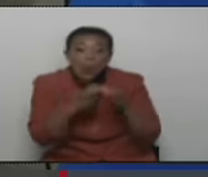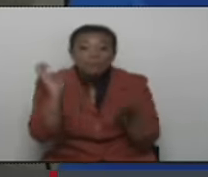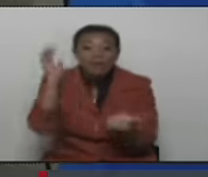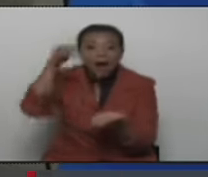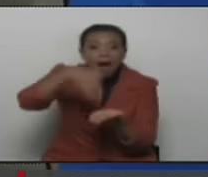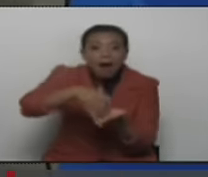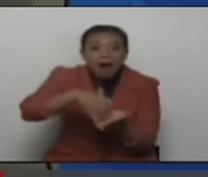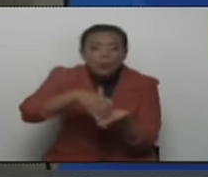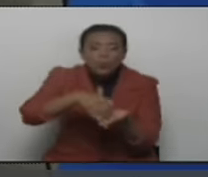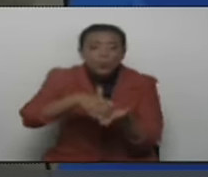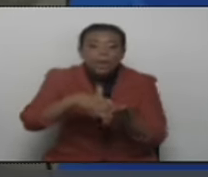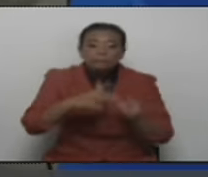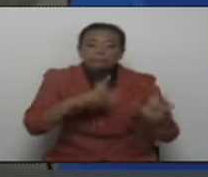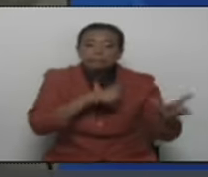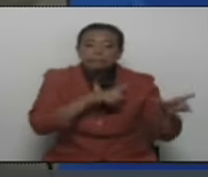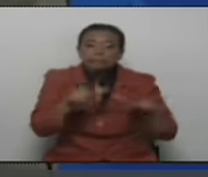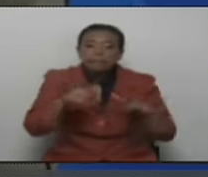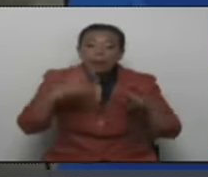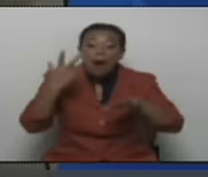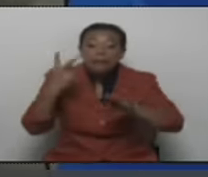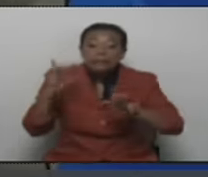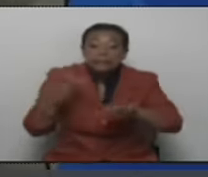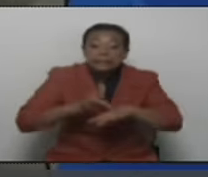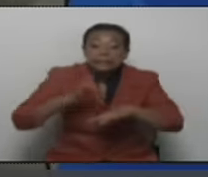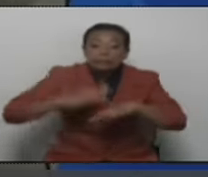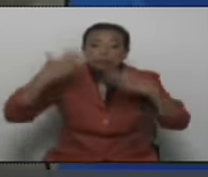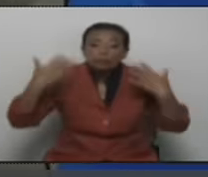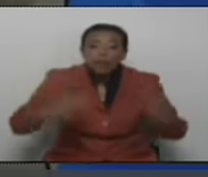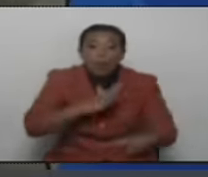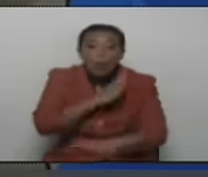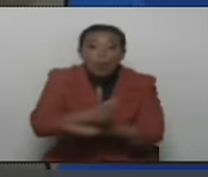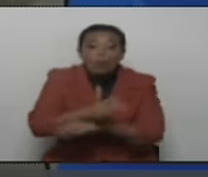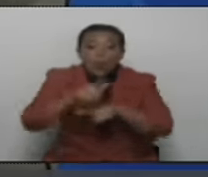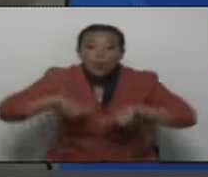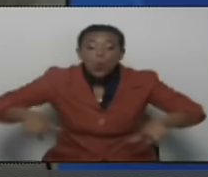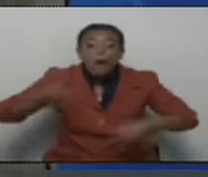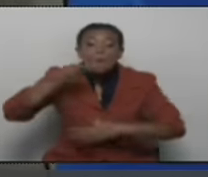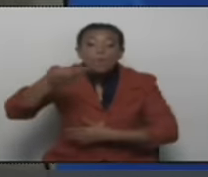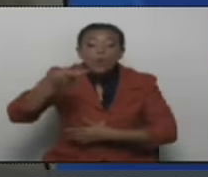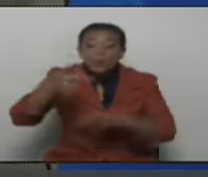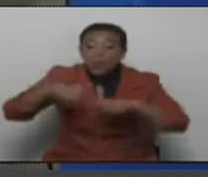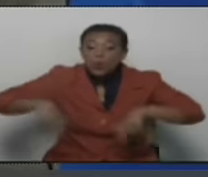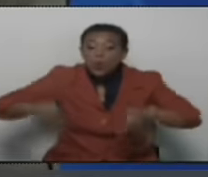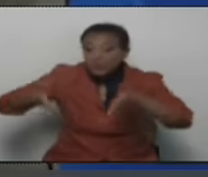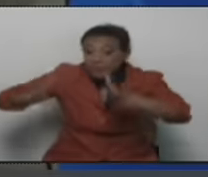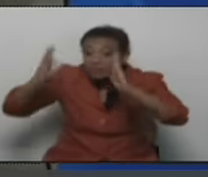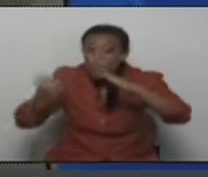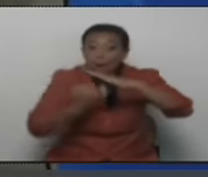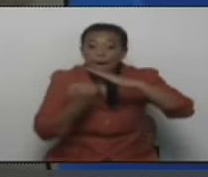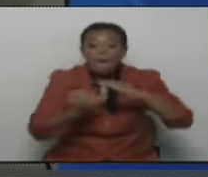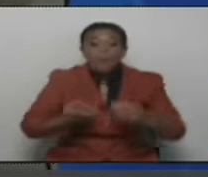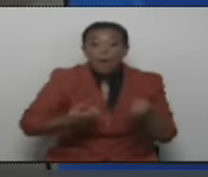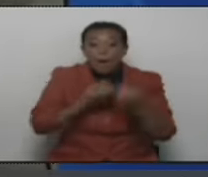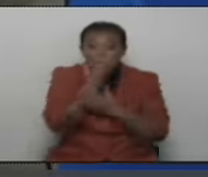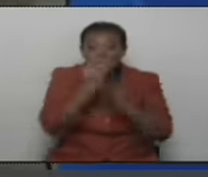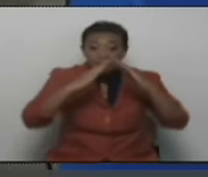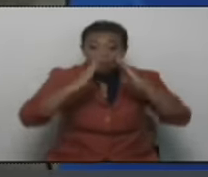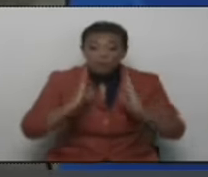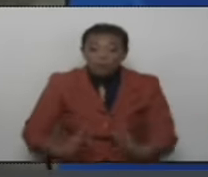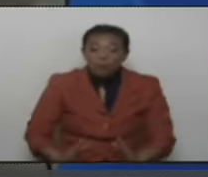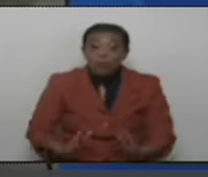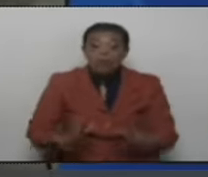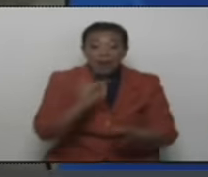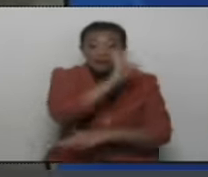operara acciones terroristas graves contra instalaciones políticas públicas como el Palacio de Miraflores, la sede